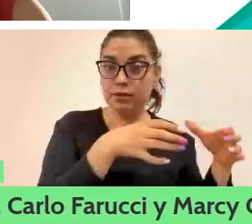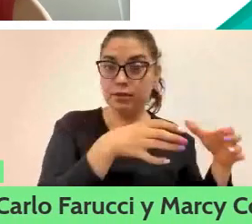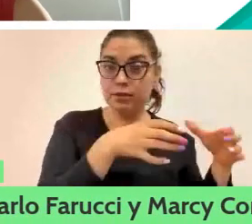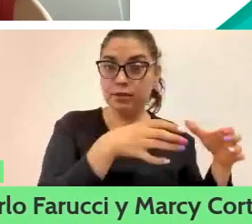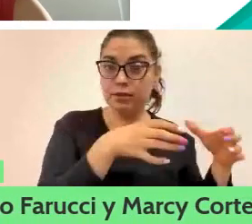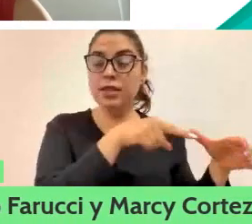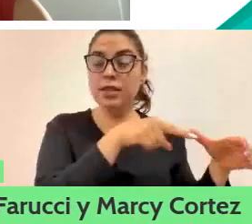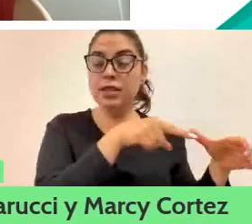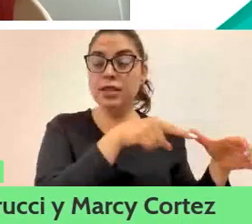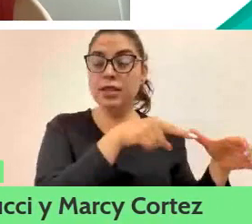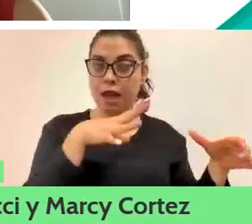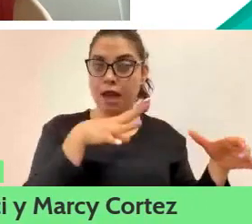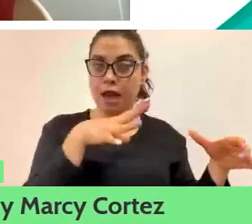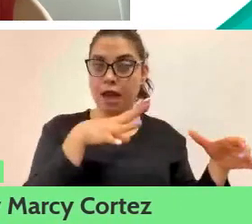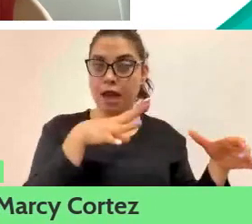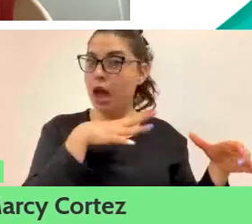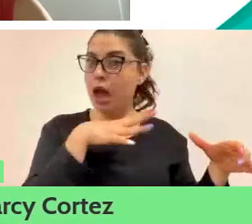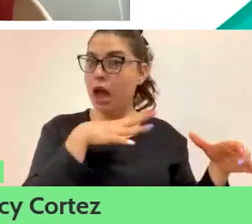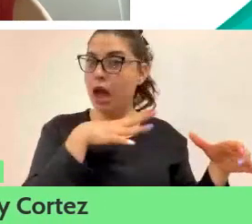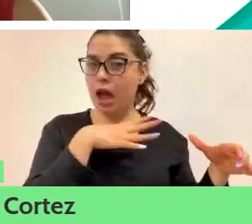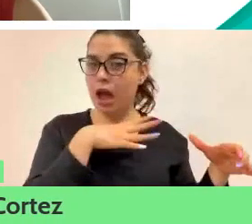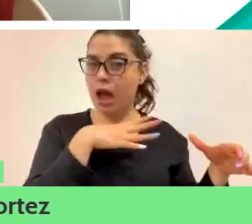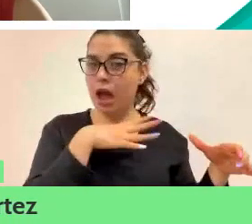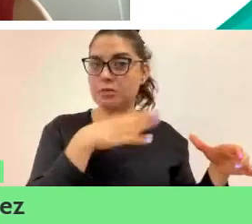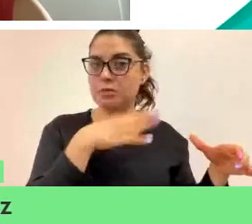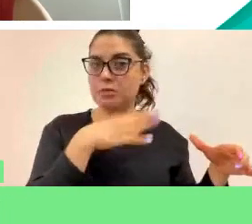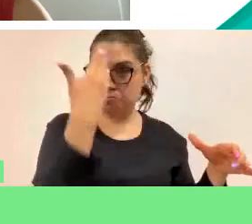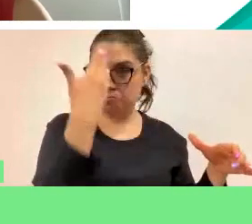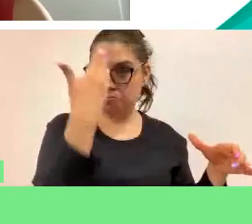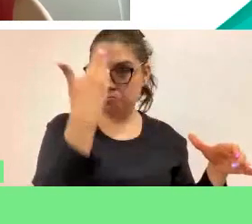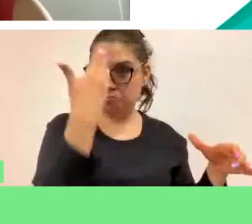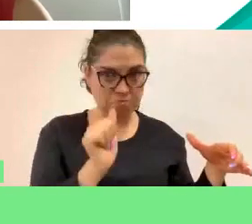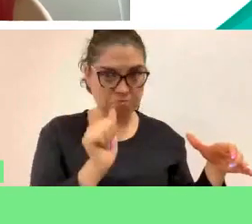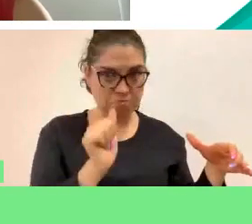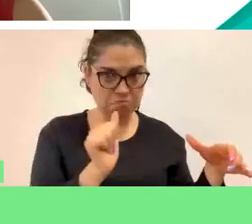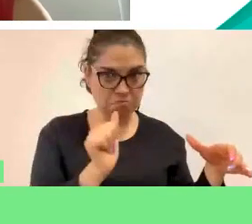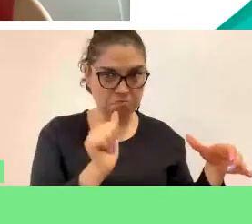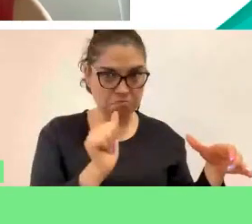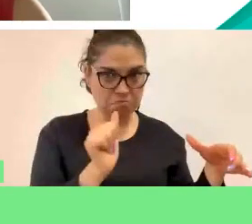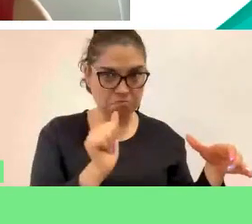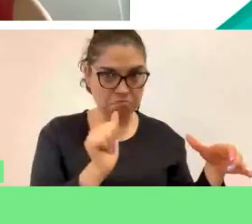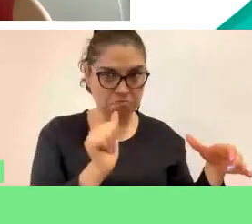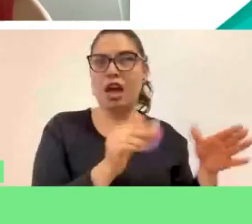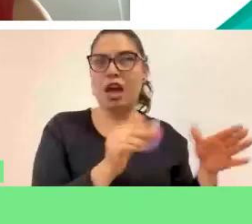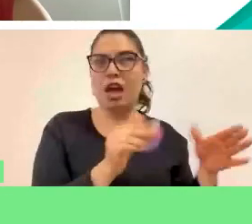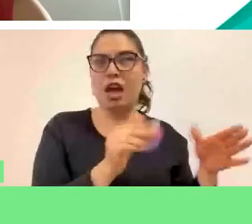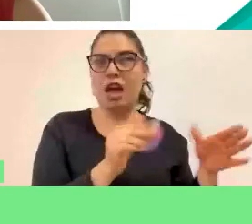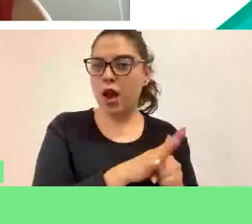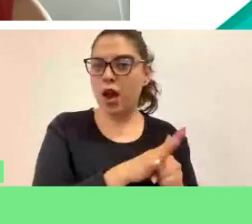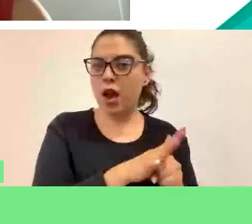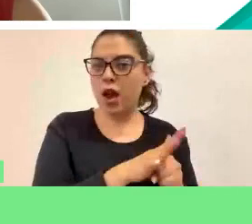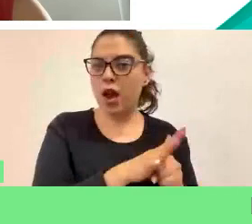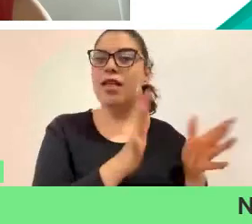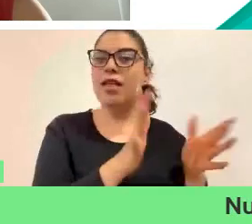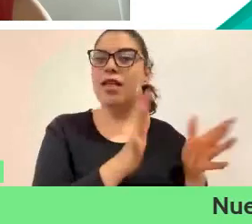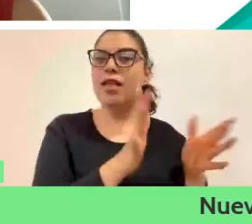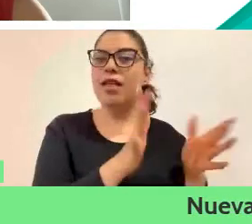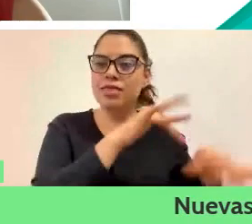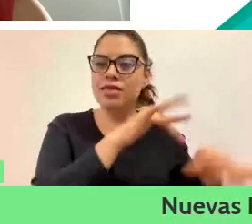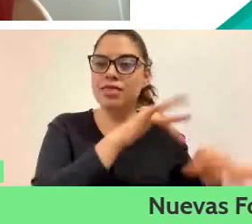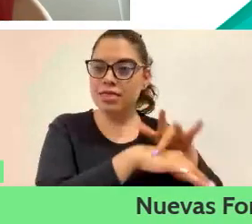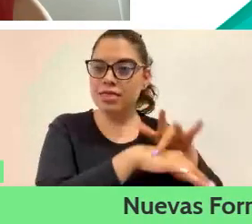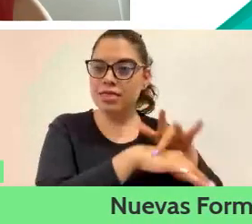sensibilidad y productividad en todo lo que es el tacto para poder realizar el trabajo que hacen y